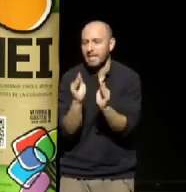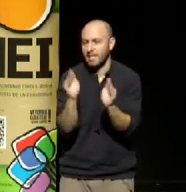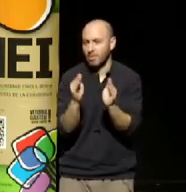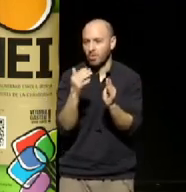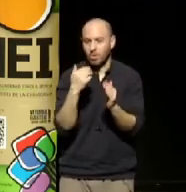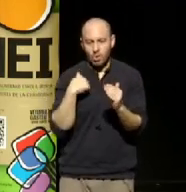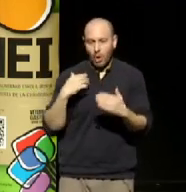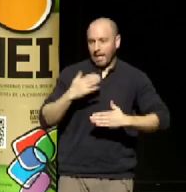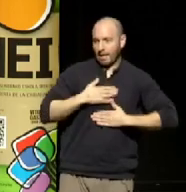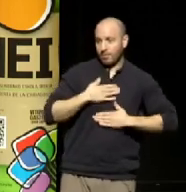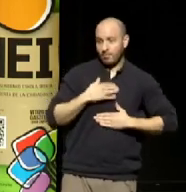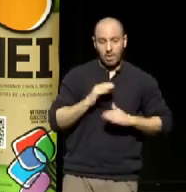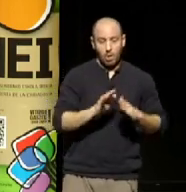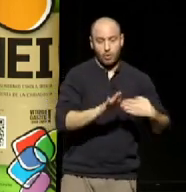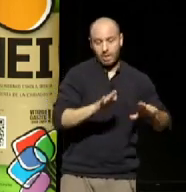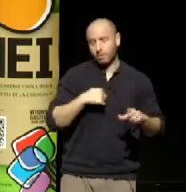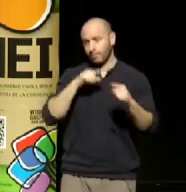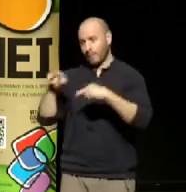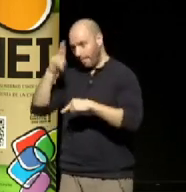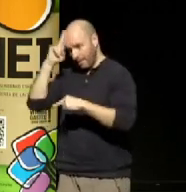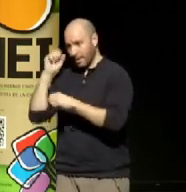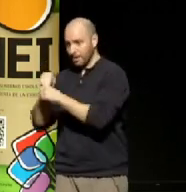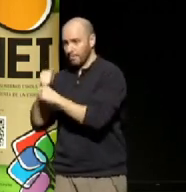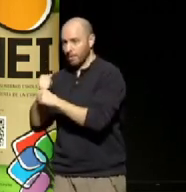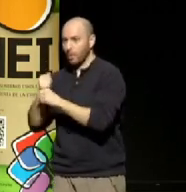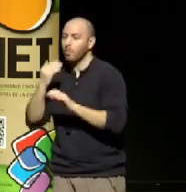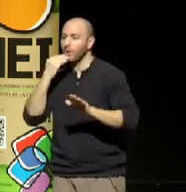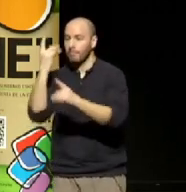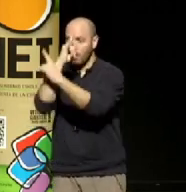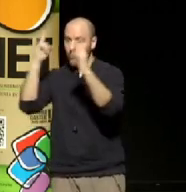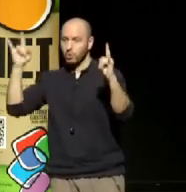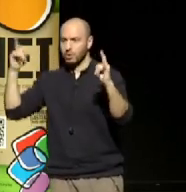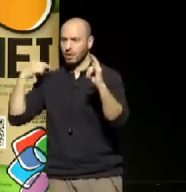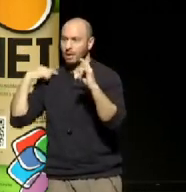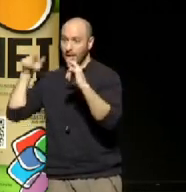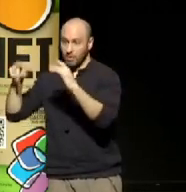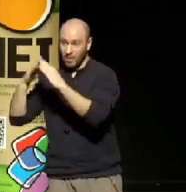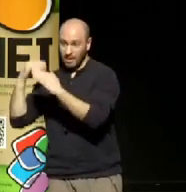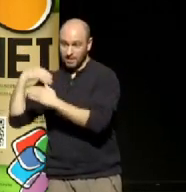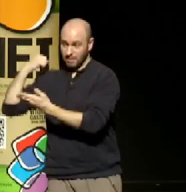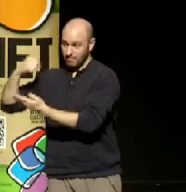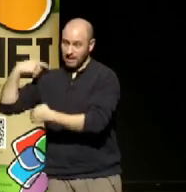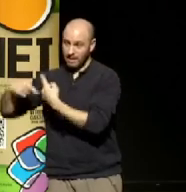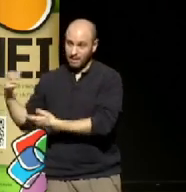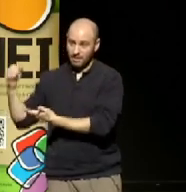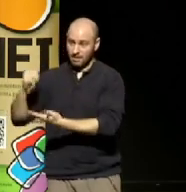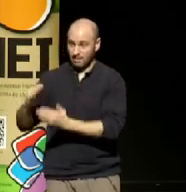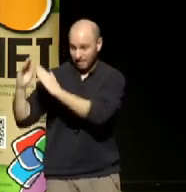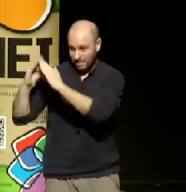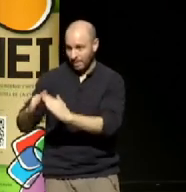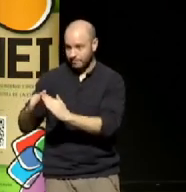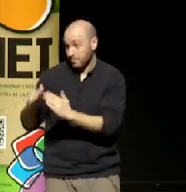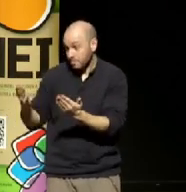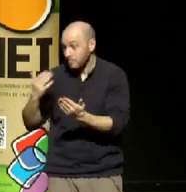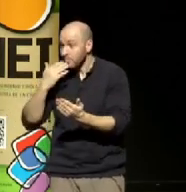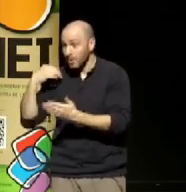Madrid porque no te queda más remedio que estar ahí, que heredar una casita en Donosti. Es más, si la heredas, hasta igual la puedes poner en